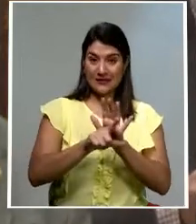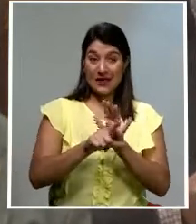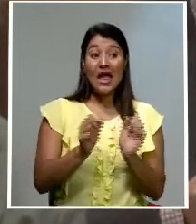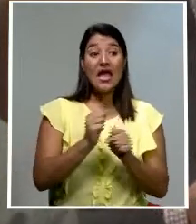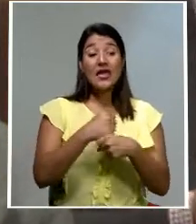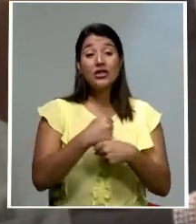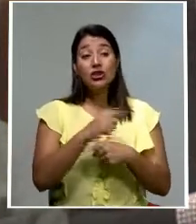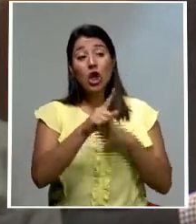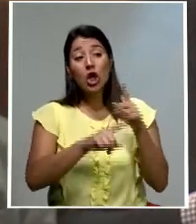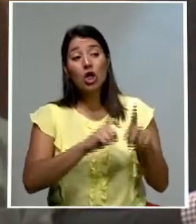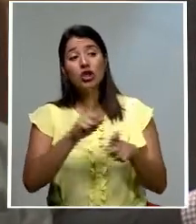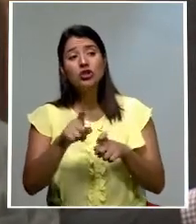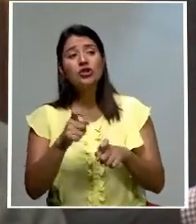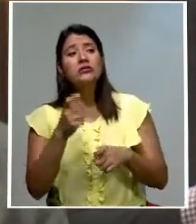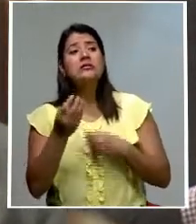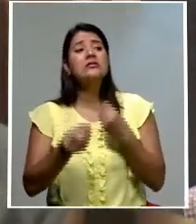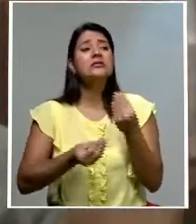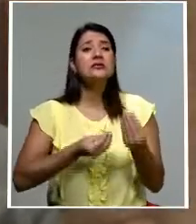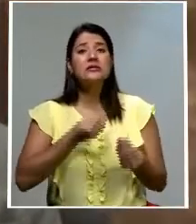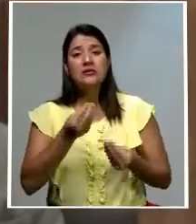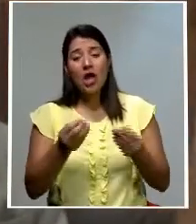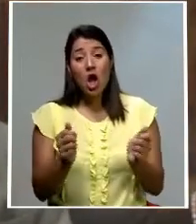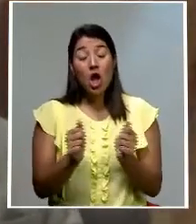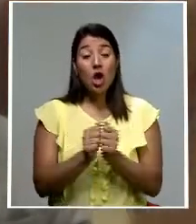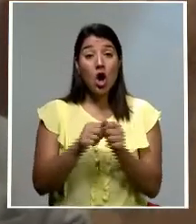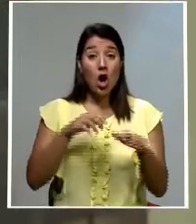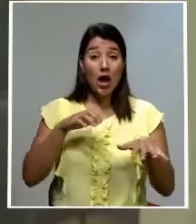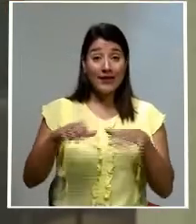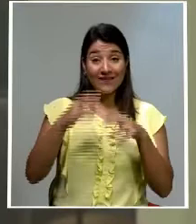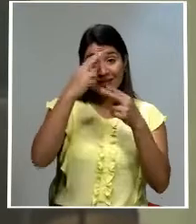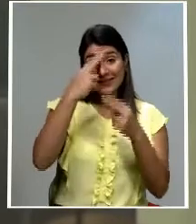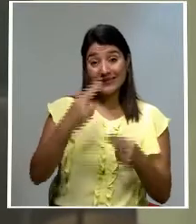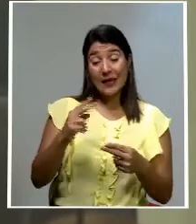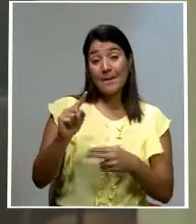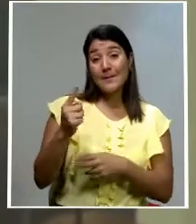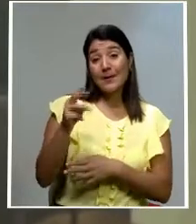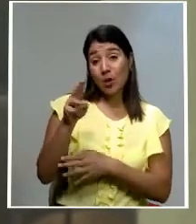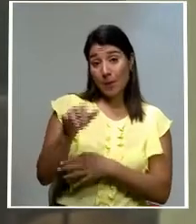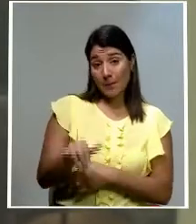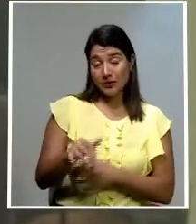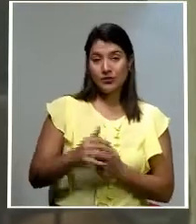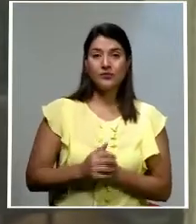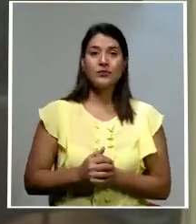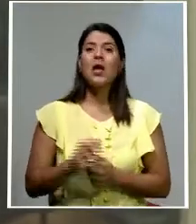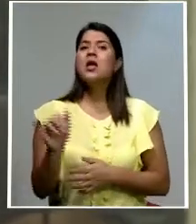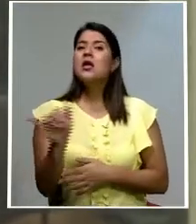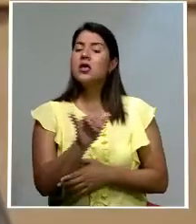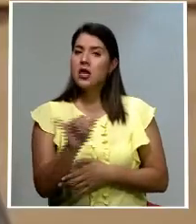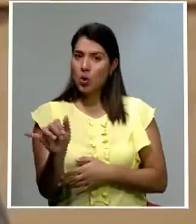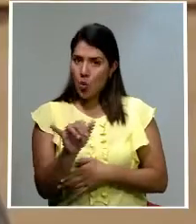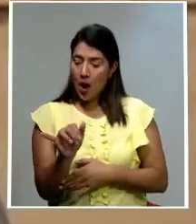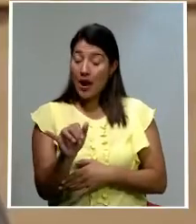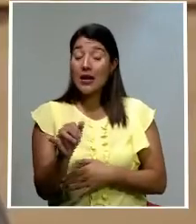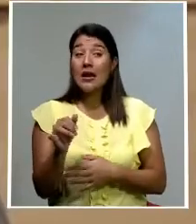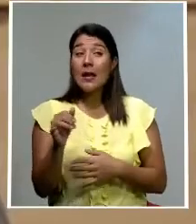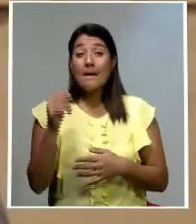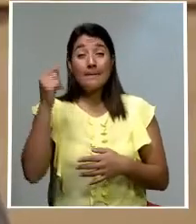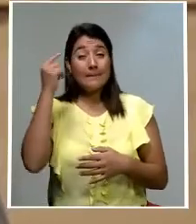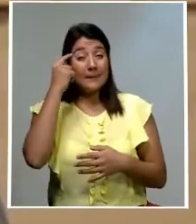la consulta de qué podría suceder con la celebración del 1 de mayo. Asimismo, previendo una